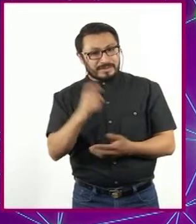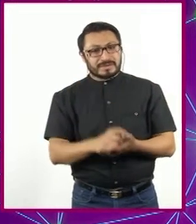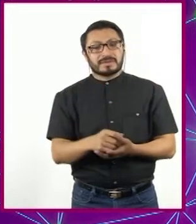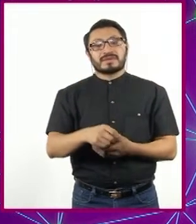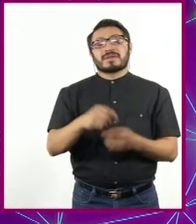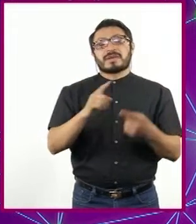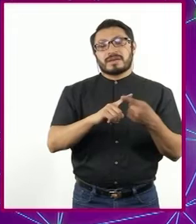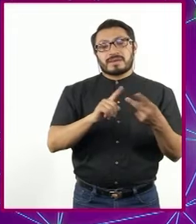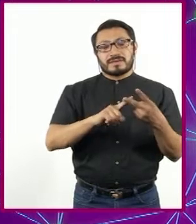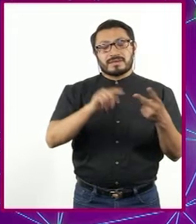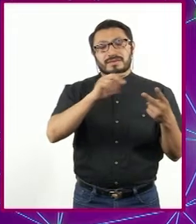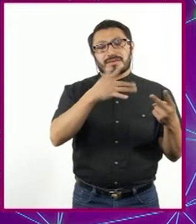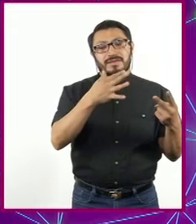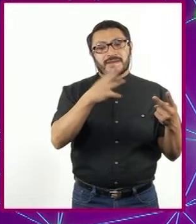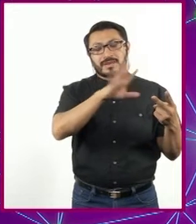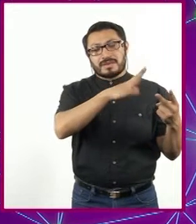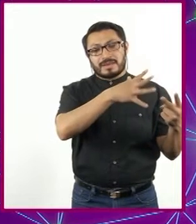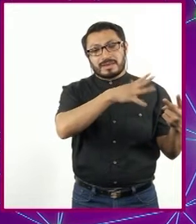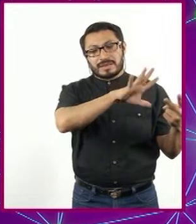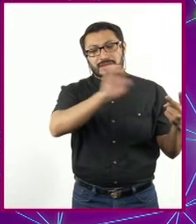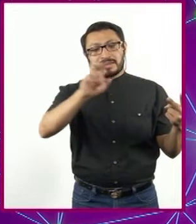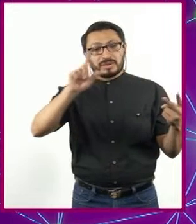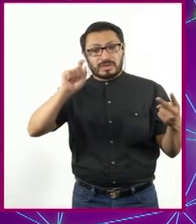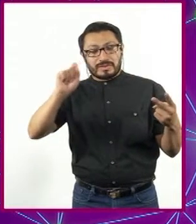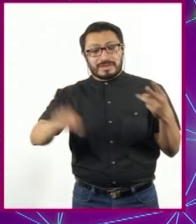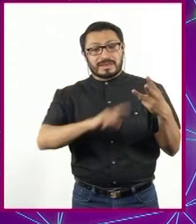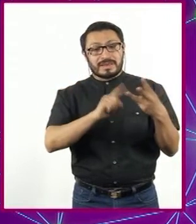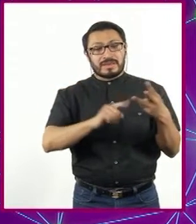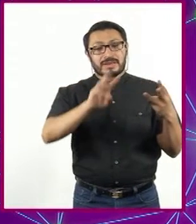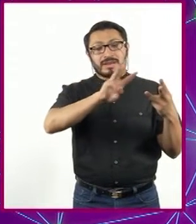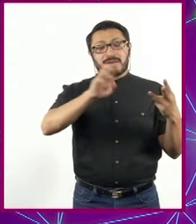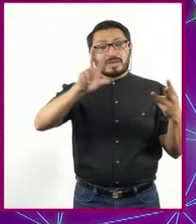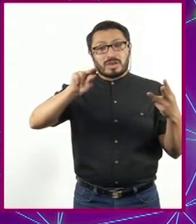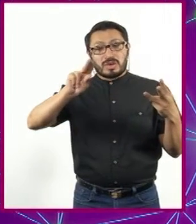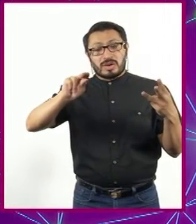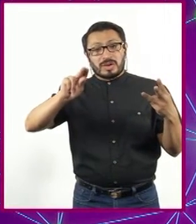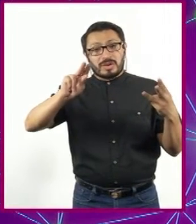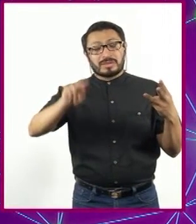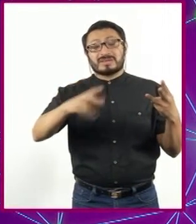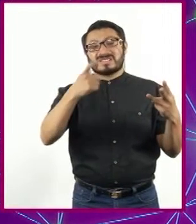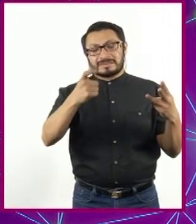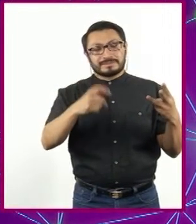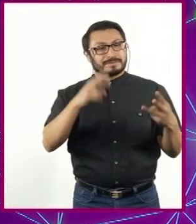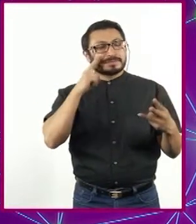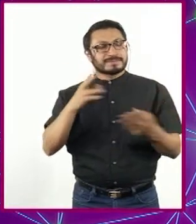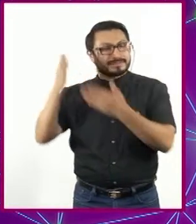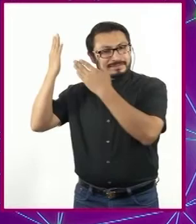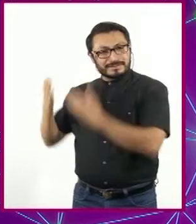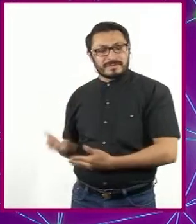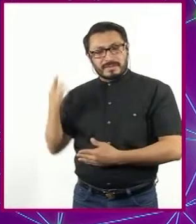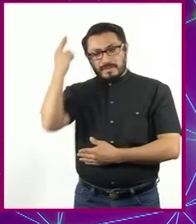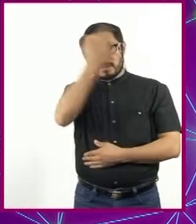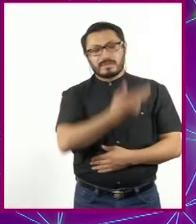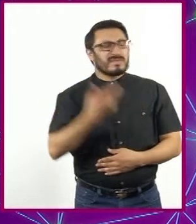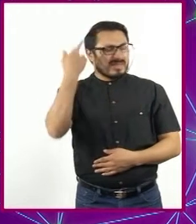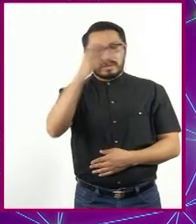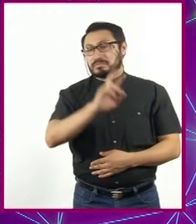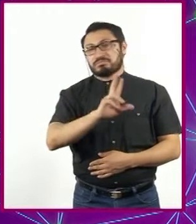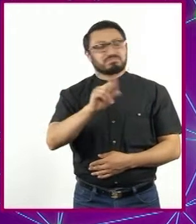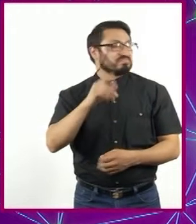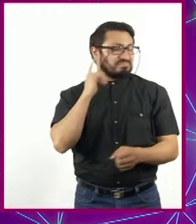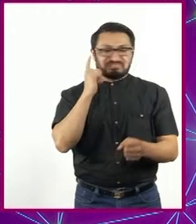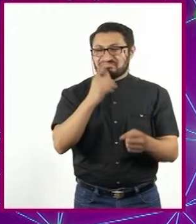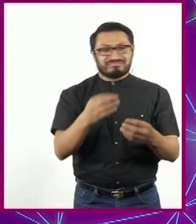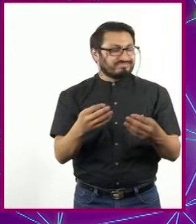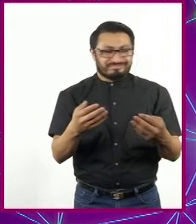520 y otro por 380 pesos. Como pueden ver en la pantalla, al revisar, ella no reconoció el gasto